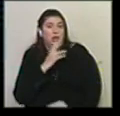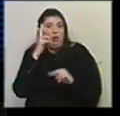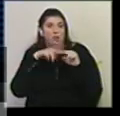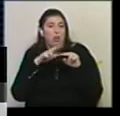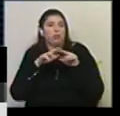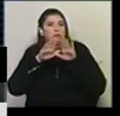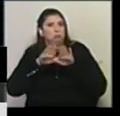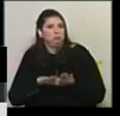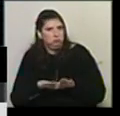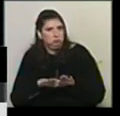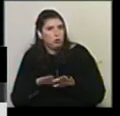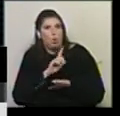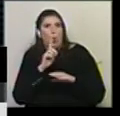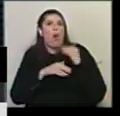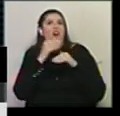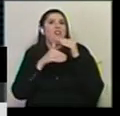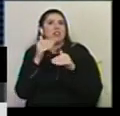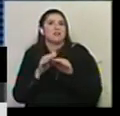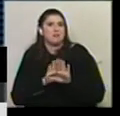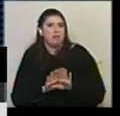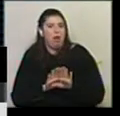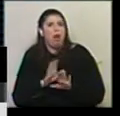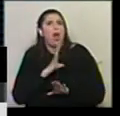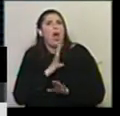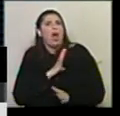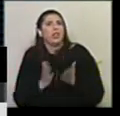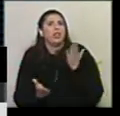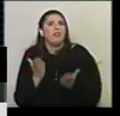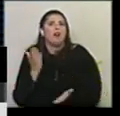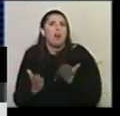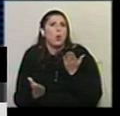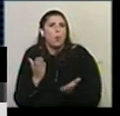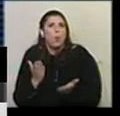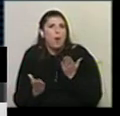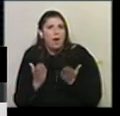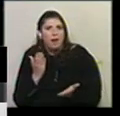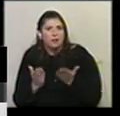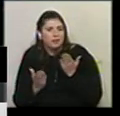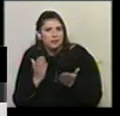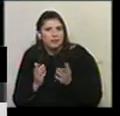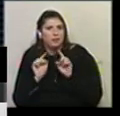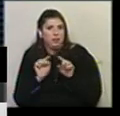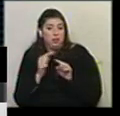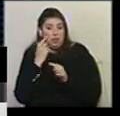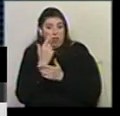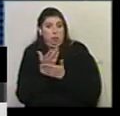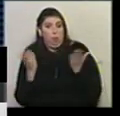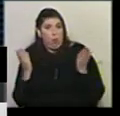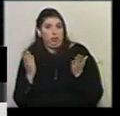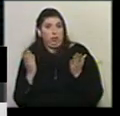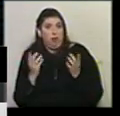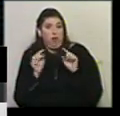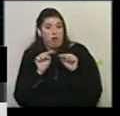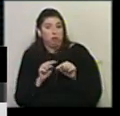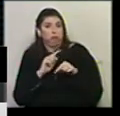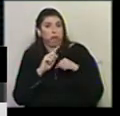detiene en su avance. Habrá que evaluar esos elementos, pero si se demuestra que esto repercute, ya sea en la sobrevida